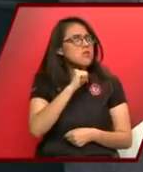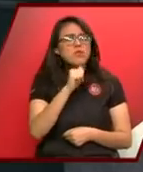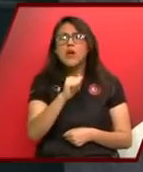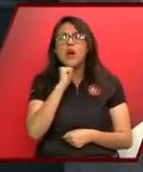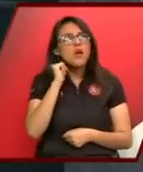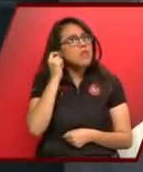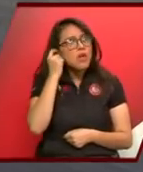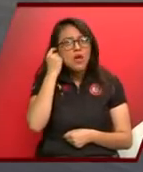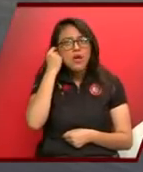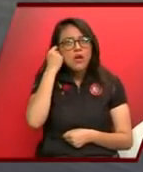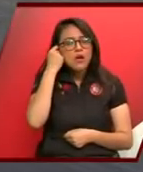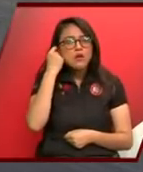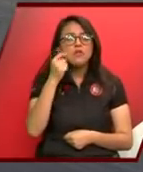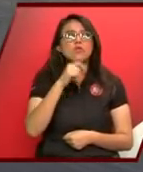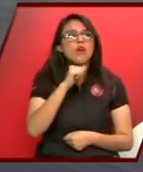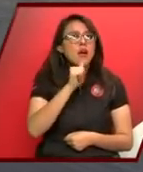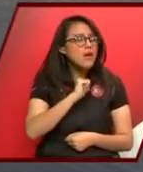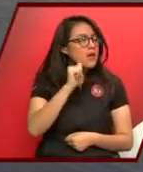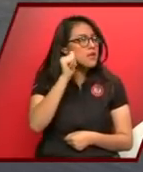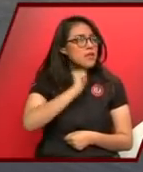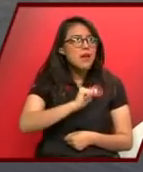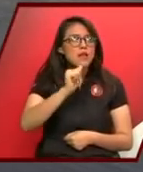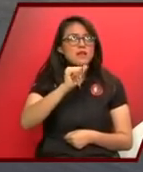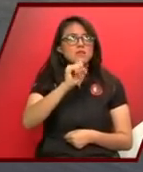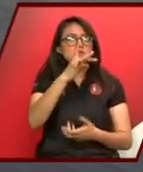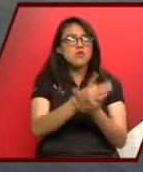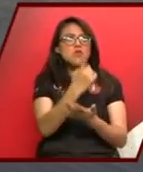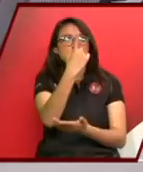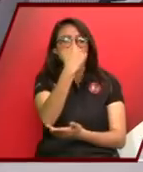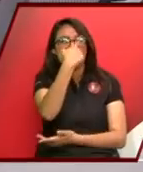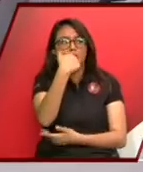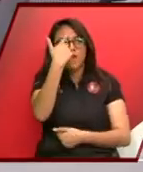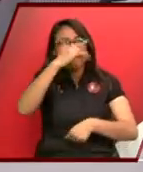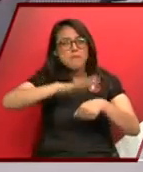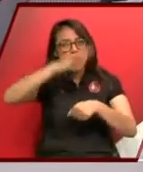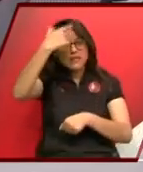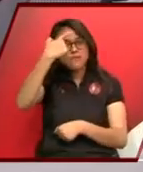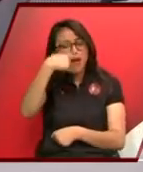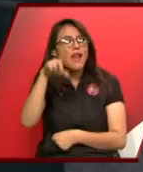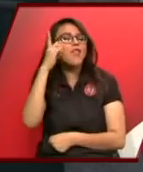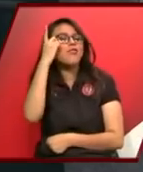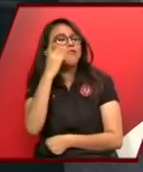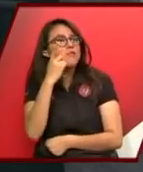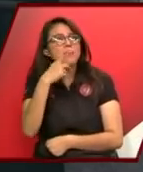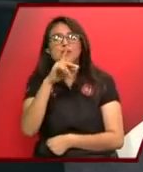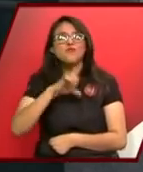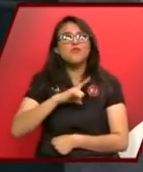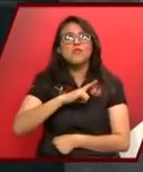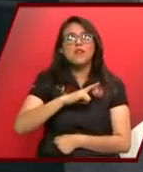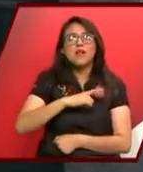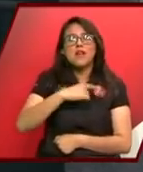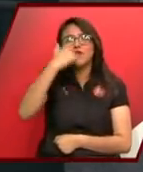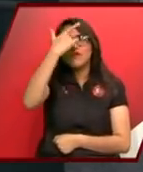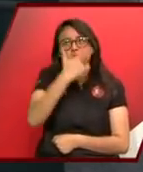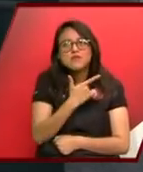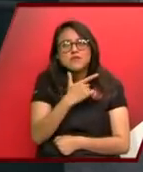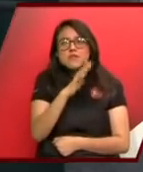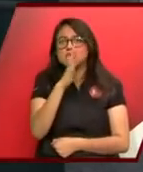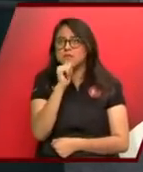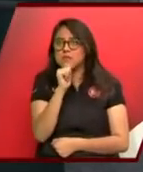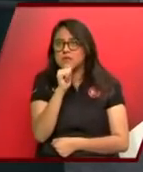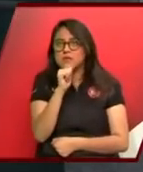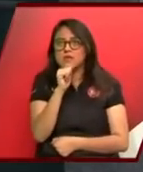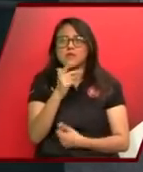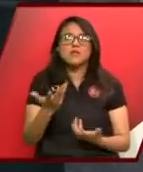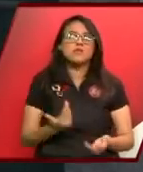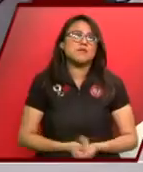robar nada, al contrario. Lo tengo que te van a dar una hora más de sueño. Sí, pero en la noche yo no tengo sueño y me desvelo, entonces ya es